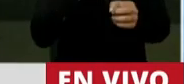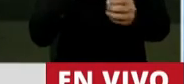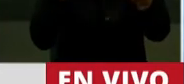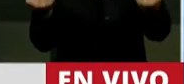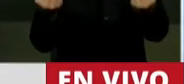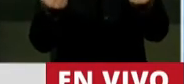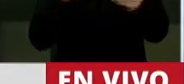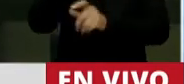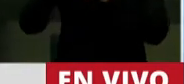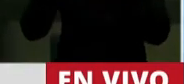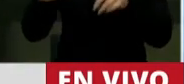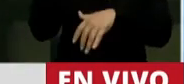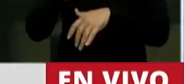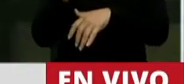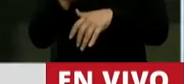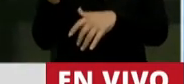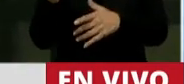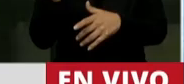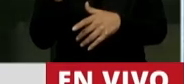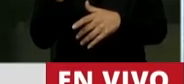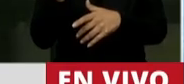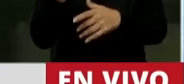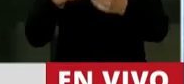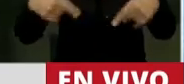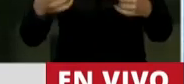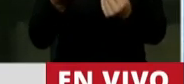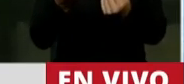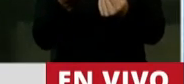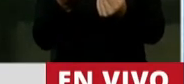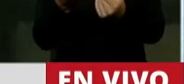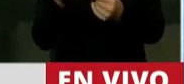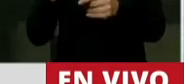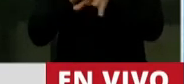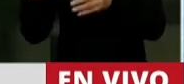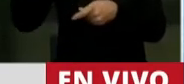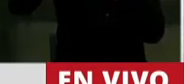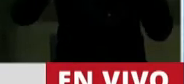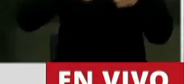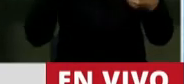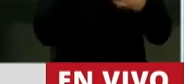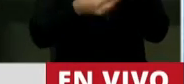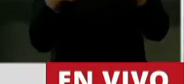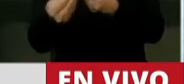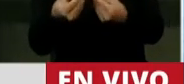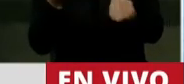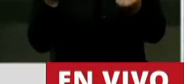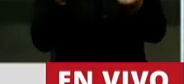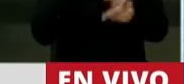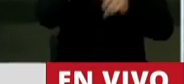quienes tienen muy mucho, pero muy mucho en la Argentina, hagan un pequeñísimo aporte solidario para los que no